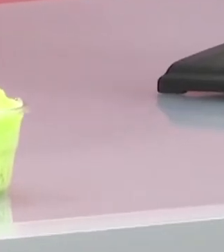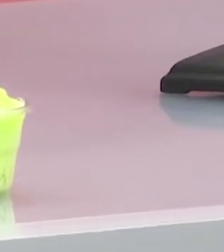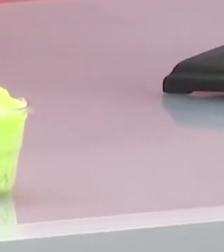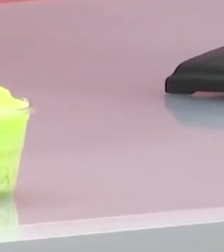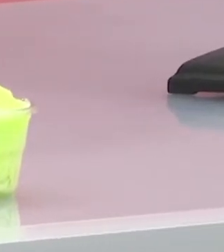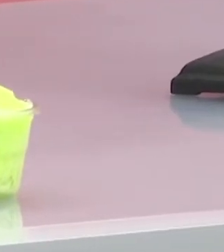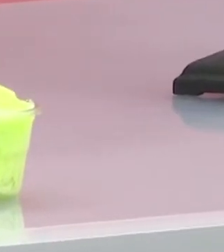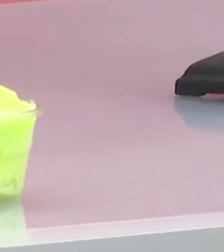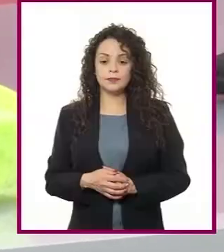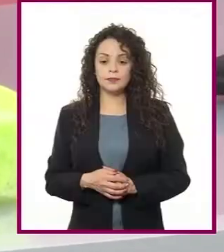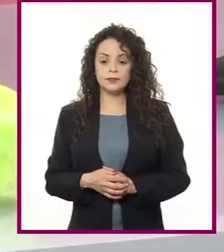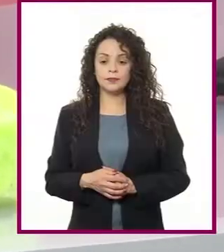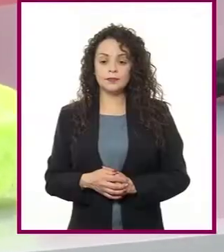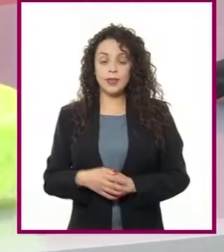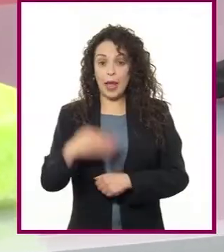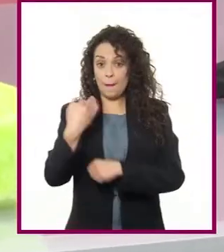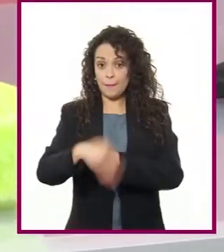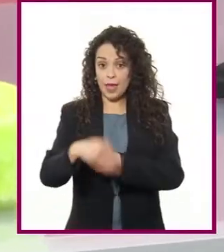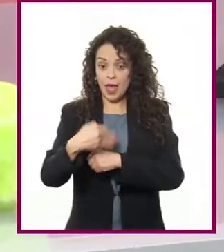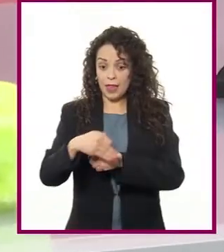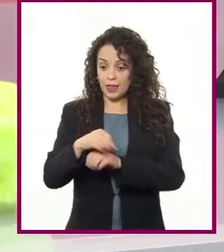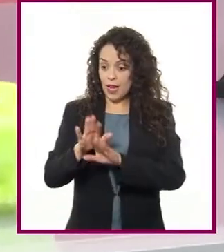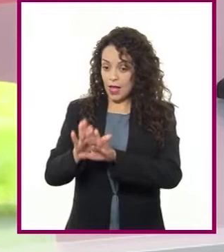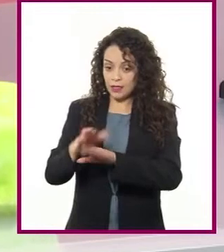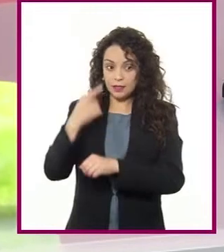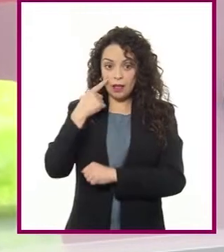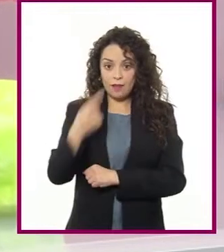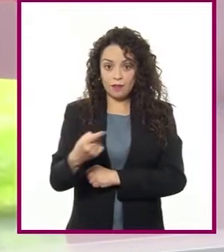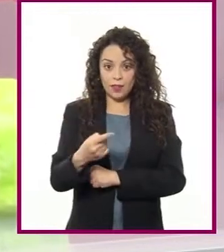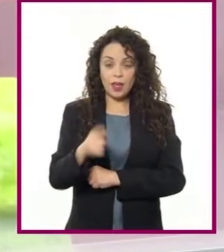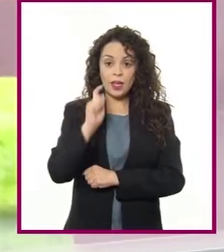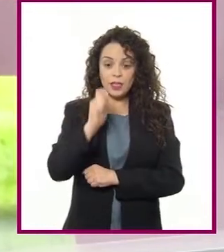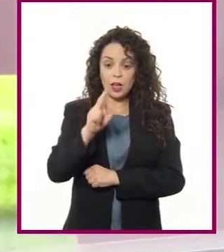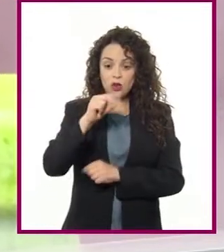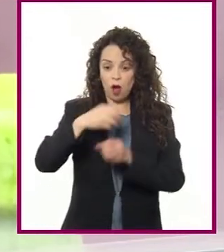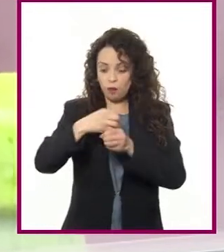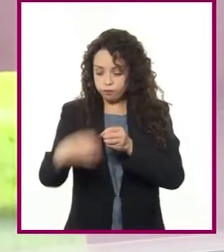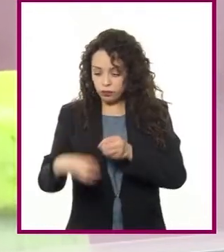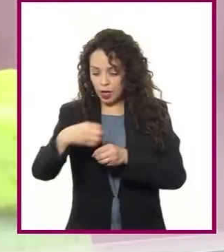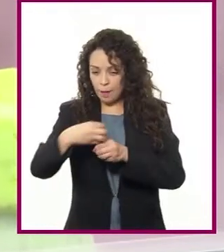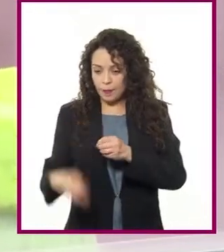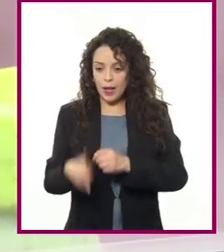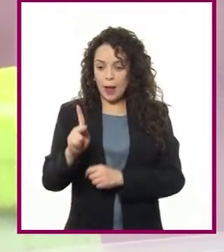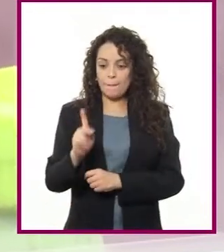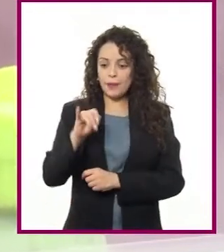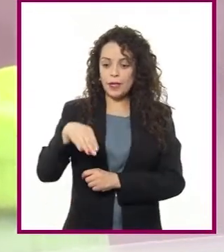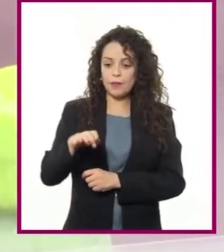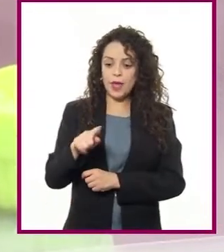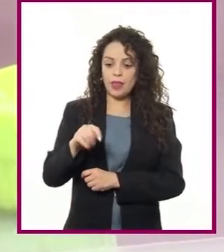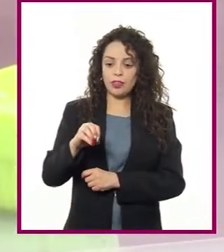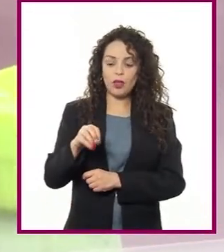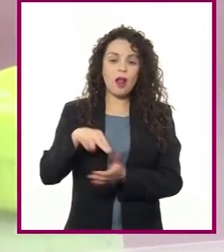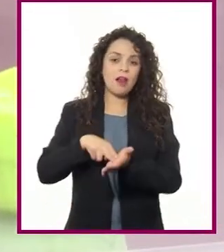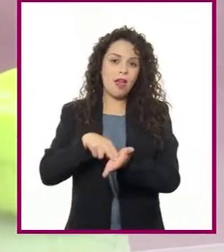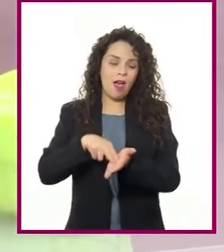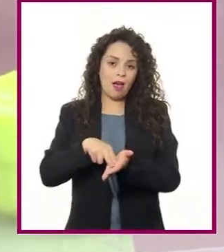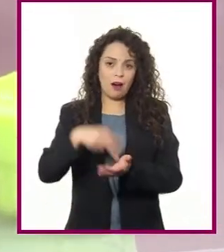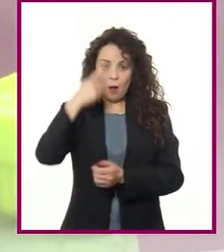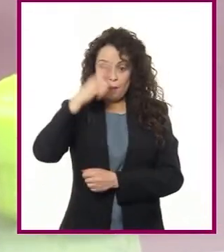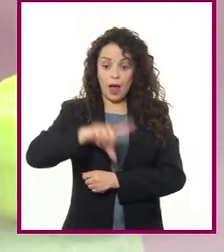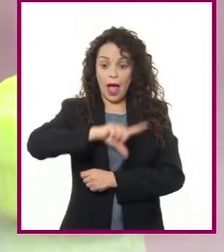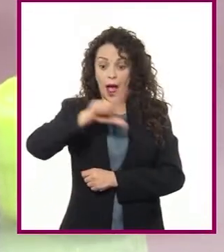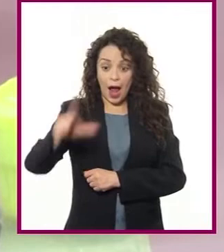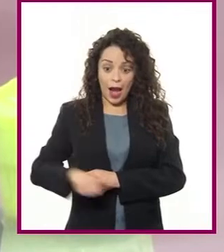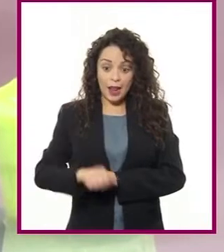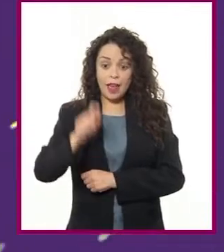Lo colocamos mientras ahí, procurando que no se vayan las pimientas negras, para después pasarlo al